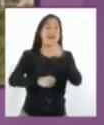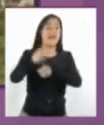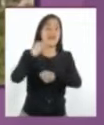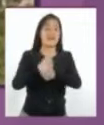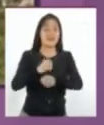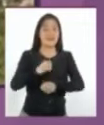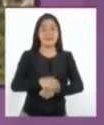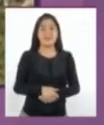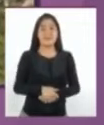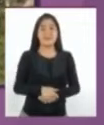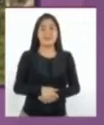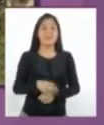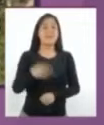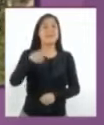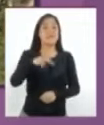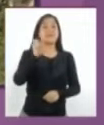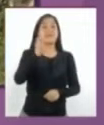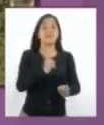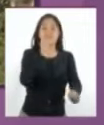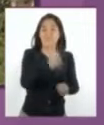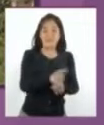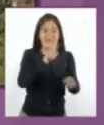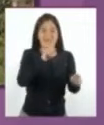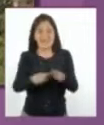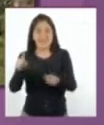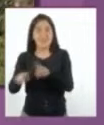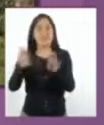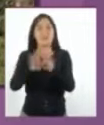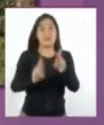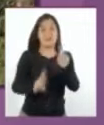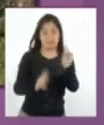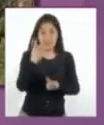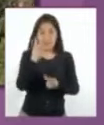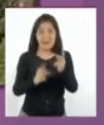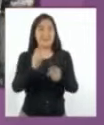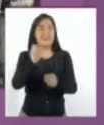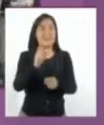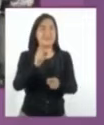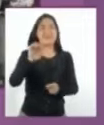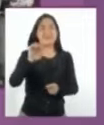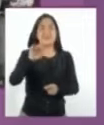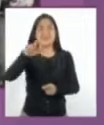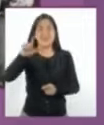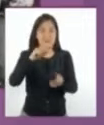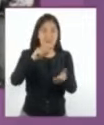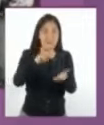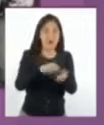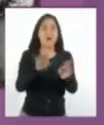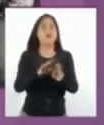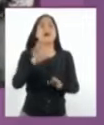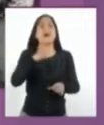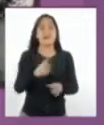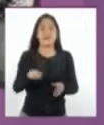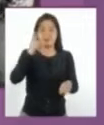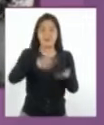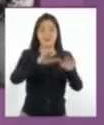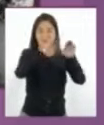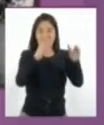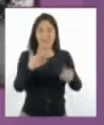Pero la riqueza de los descubrimientos no se limita a semillas y plantas. En otros refugios, como la